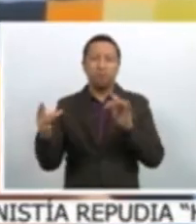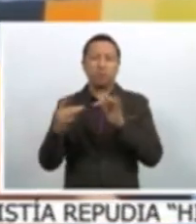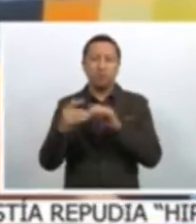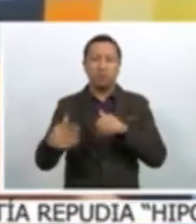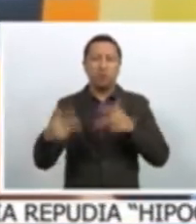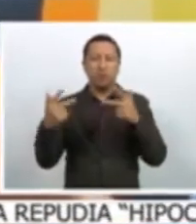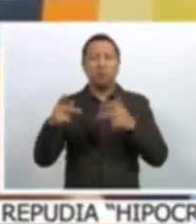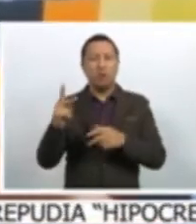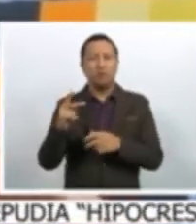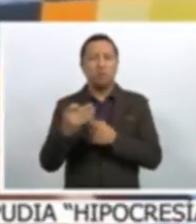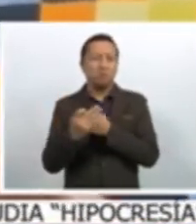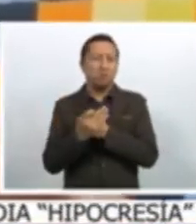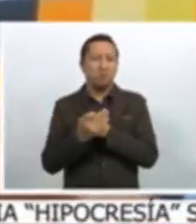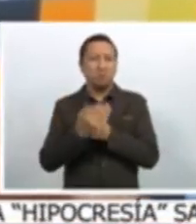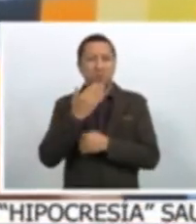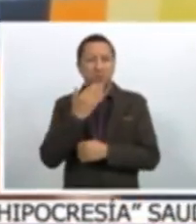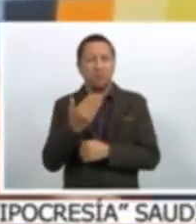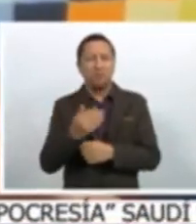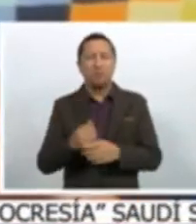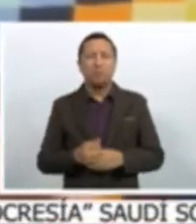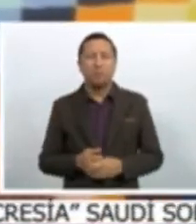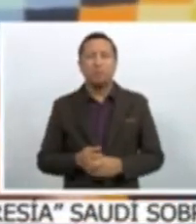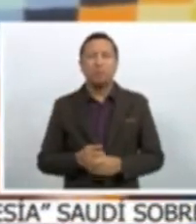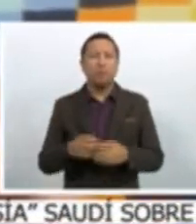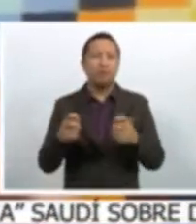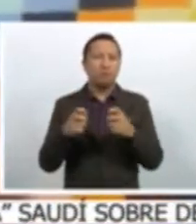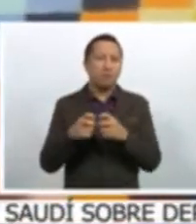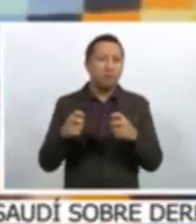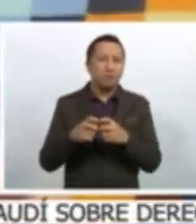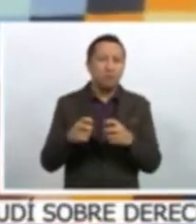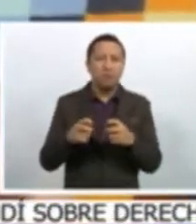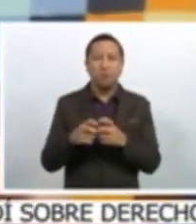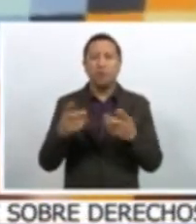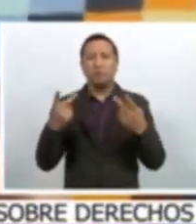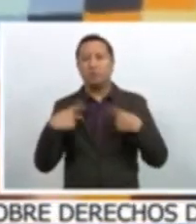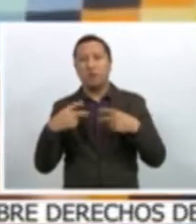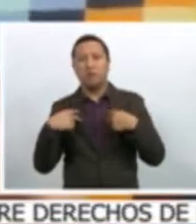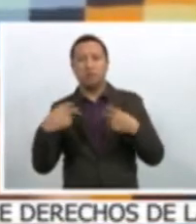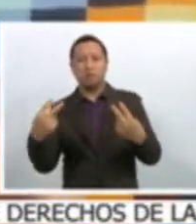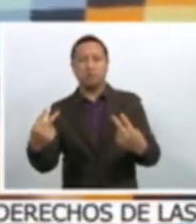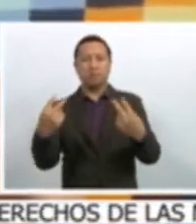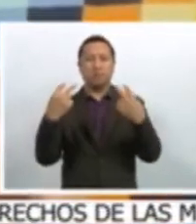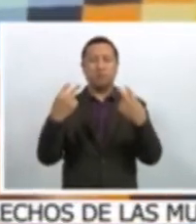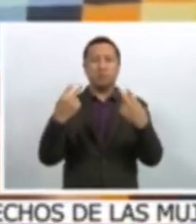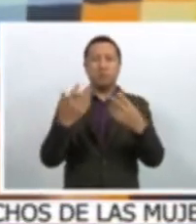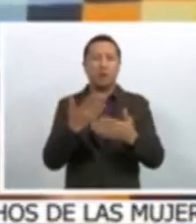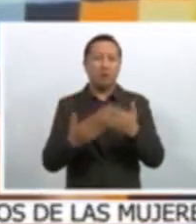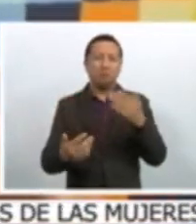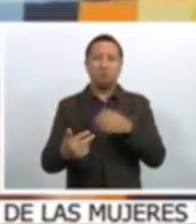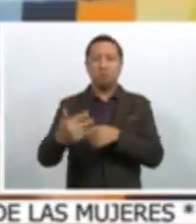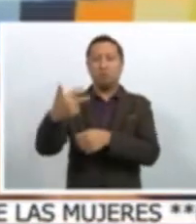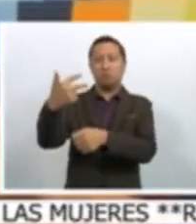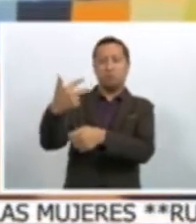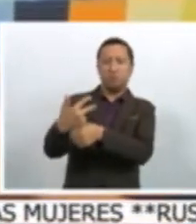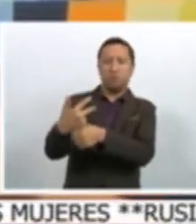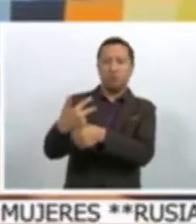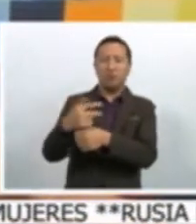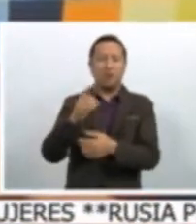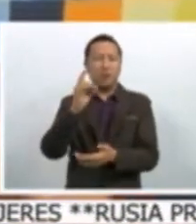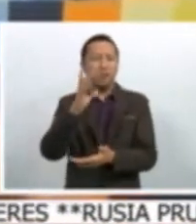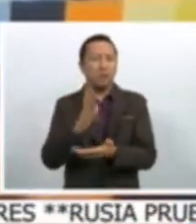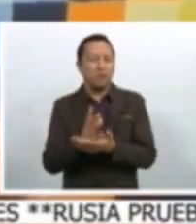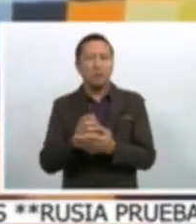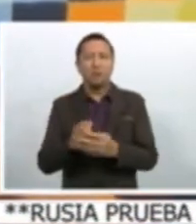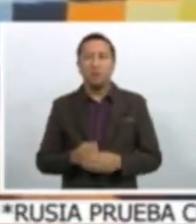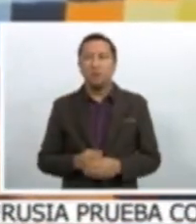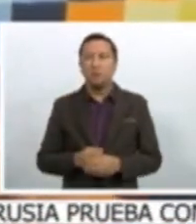jugar a nuestro favor, pues de que los nervios, ¿no? Ya no estás viendo a las personas frente a frente, sino solo a una cámara como ahorita. Claro.